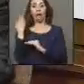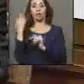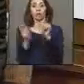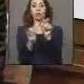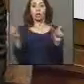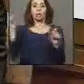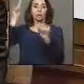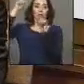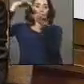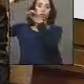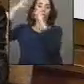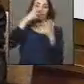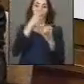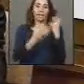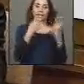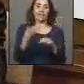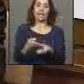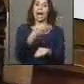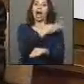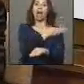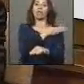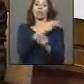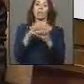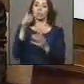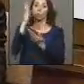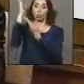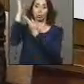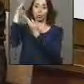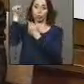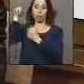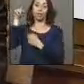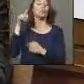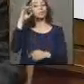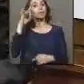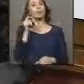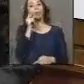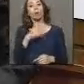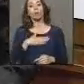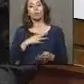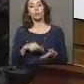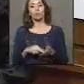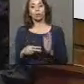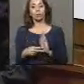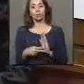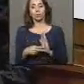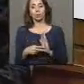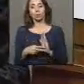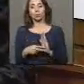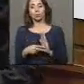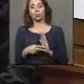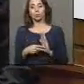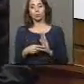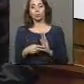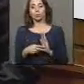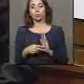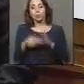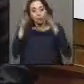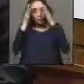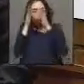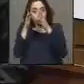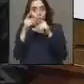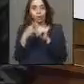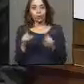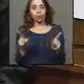de los que hoy día gritan, antes que muchos. Pero ¿sabe cuál es mi problema? Y quiero hacer un enfoque